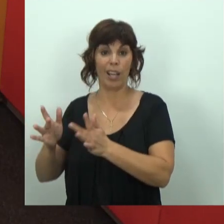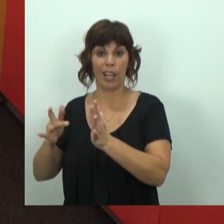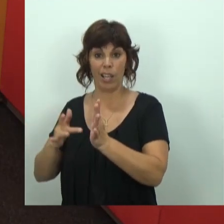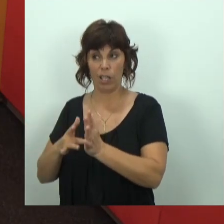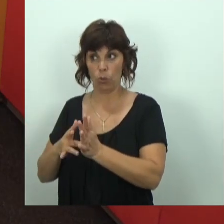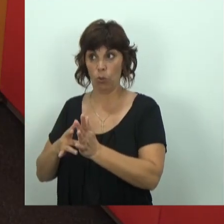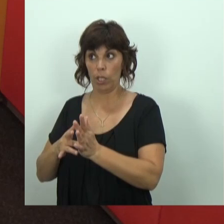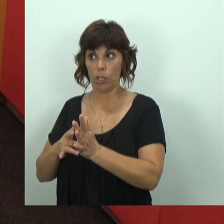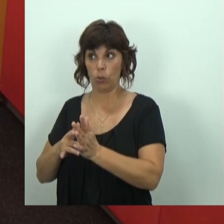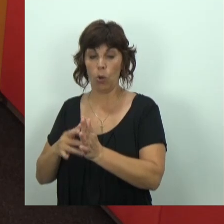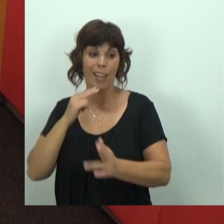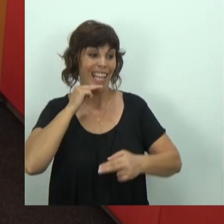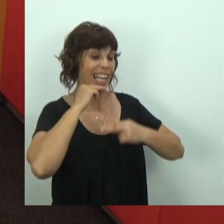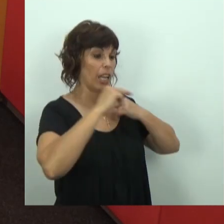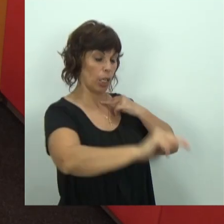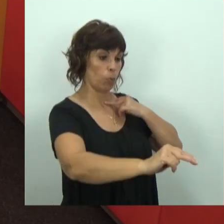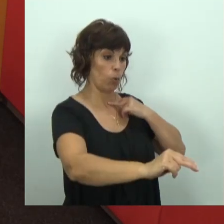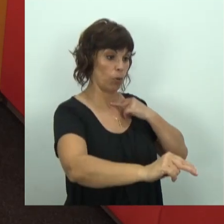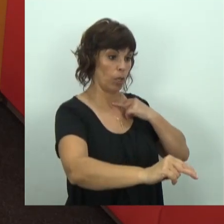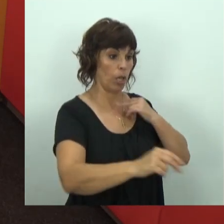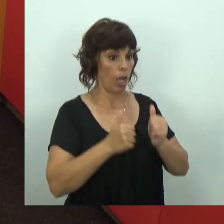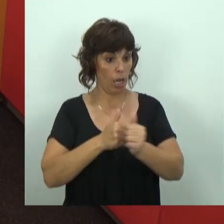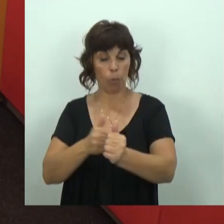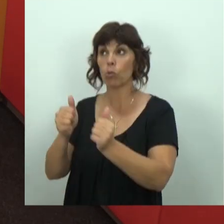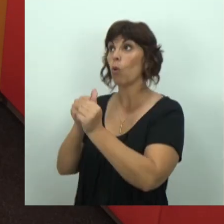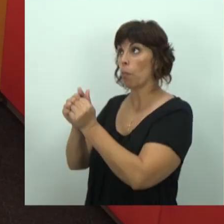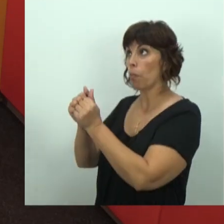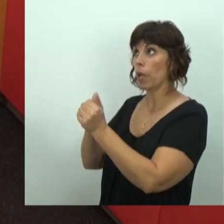mi gracia es todo lo que necesitas.